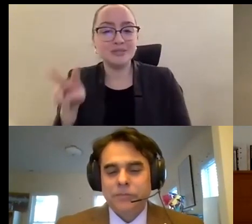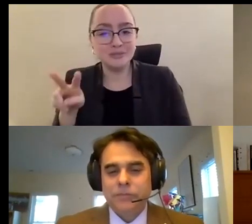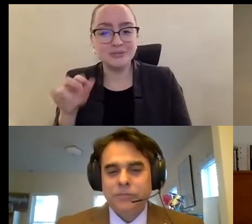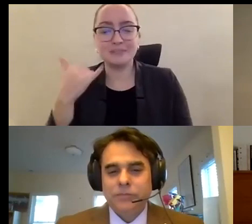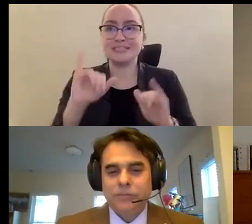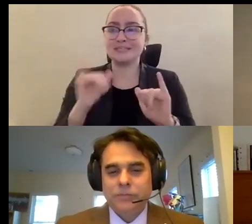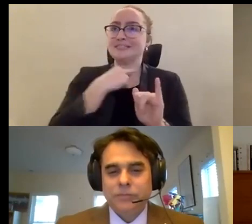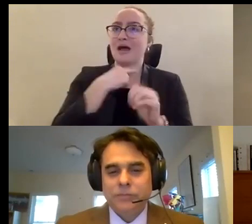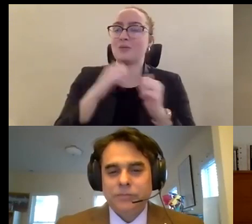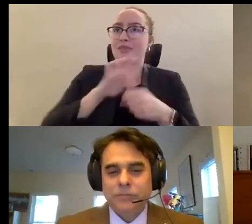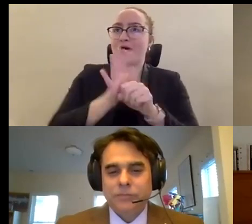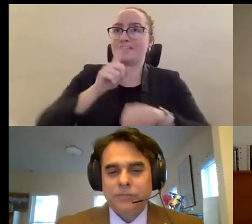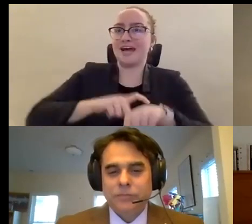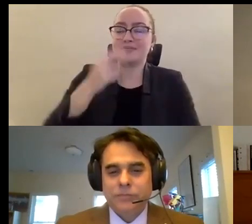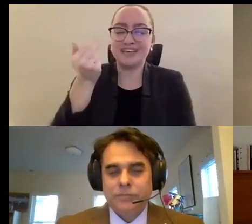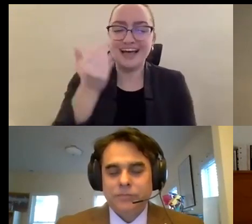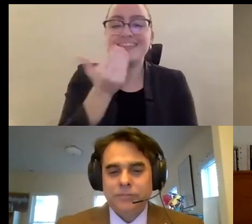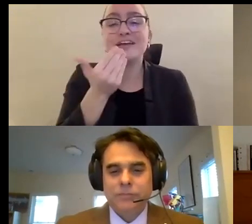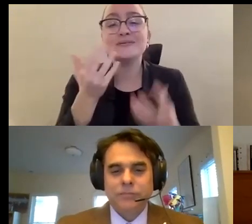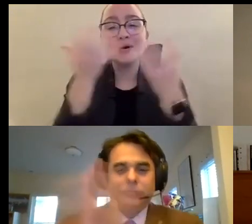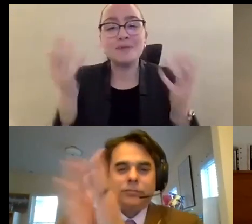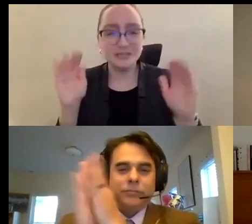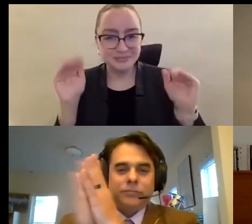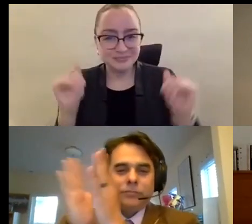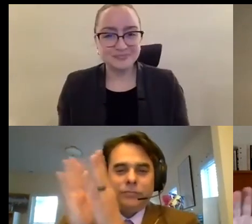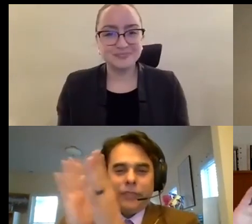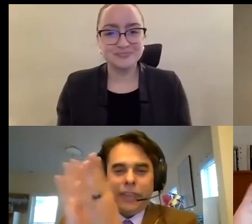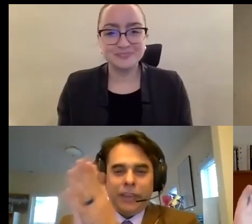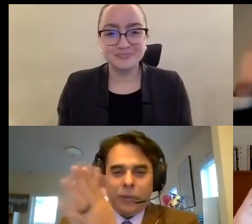2020, sería en 2022.